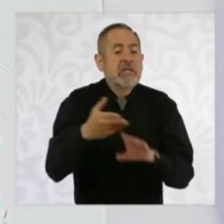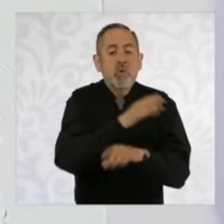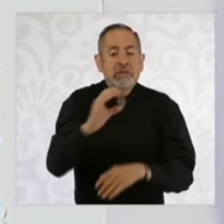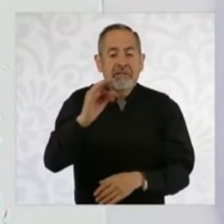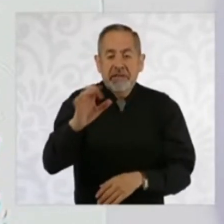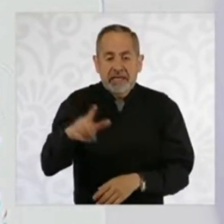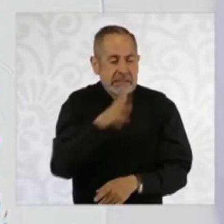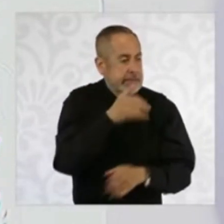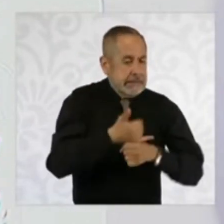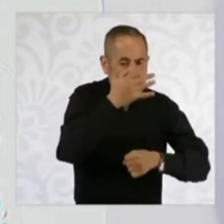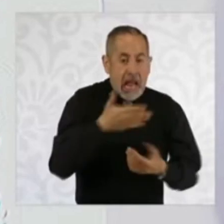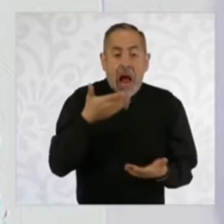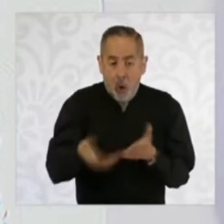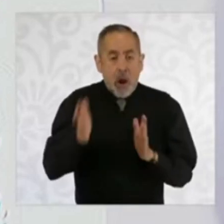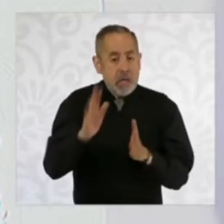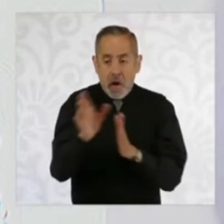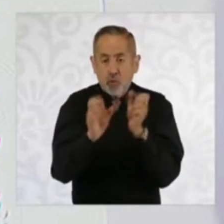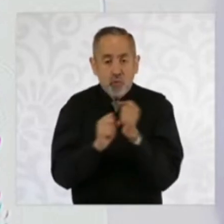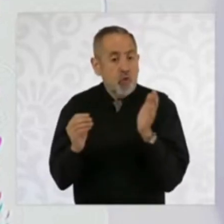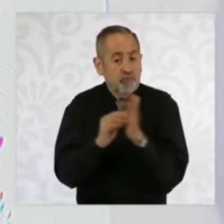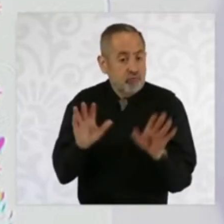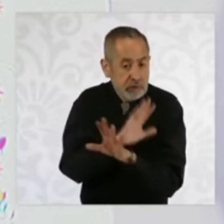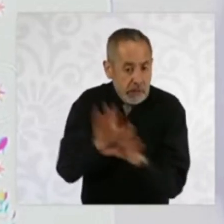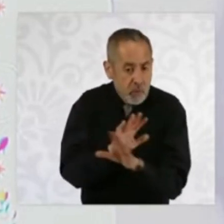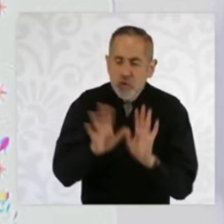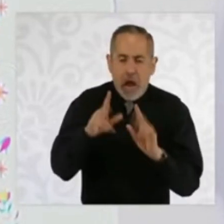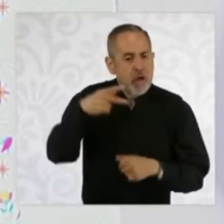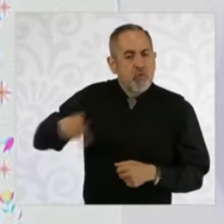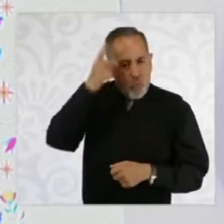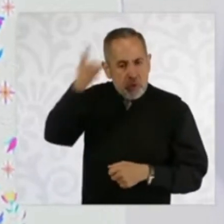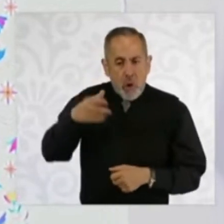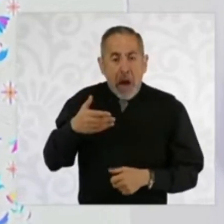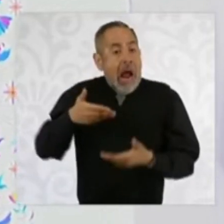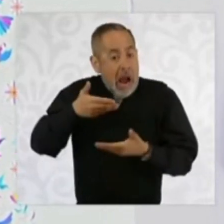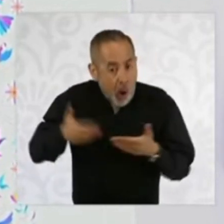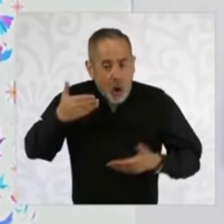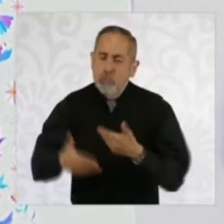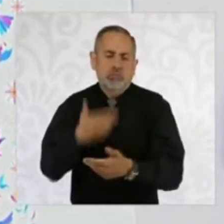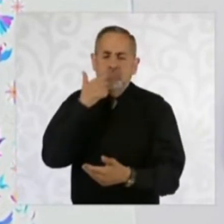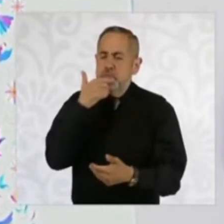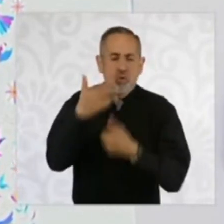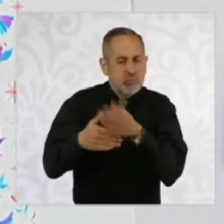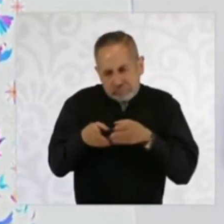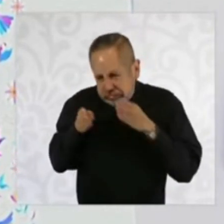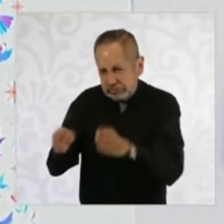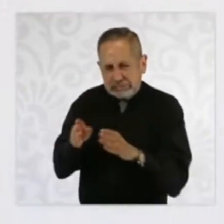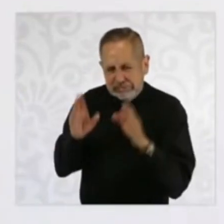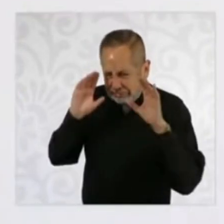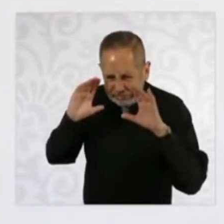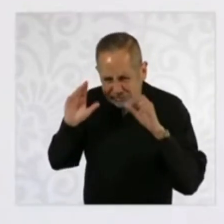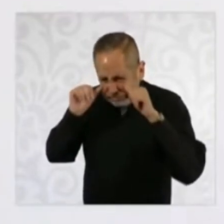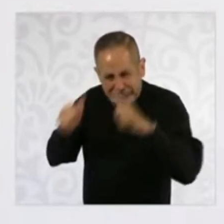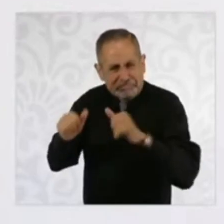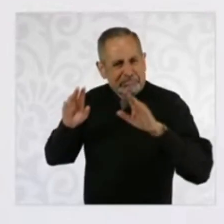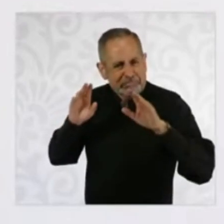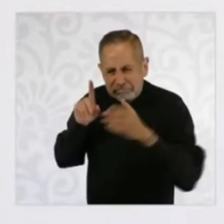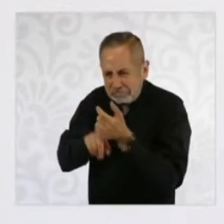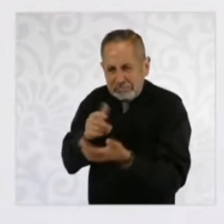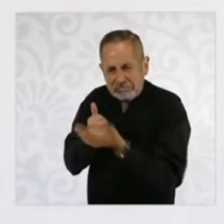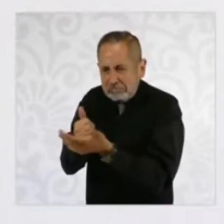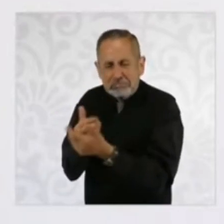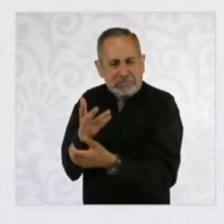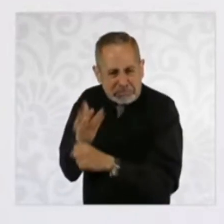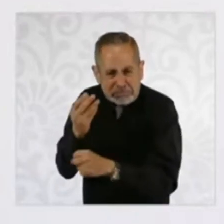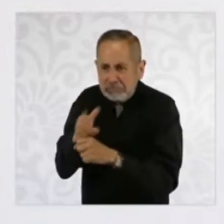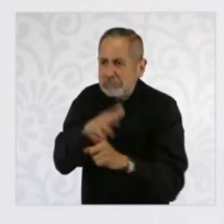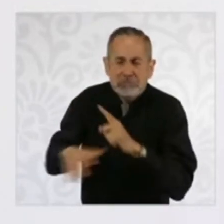Eso va a permitir mayores eficiencias y también una orientación todavía mayor de Pemex a la restauración ecológica